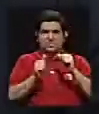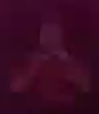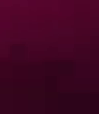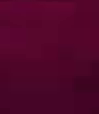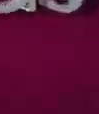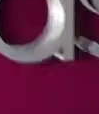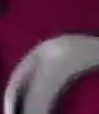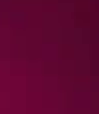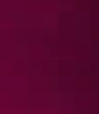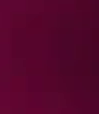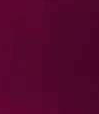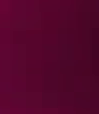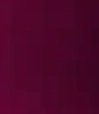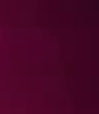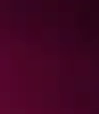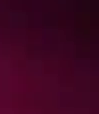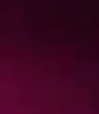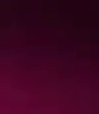con nosotros.